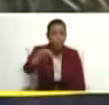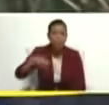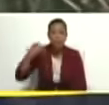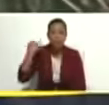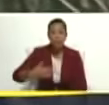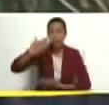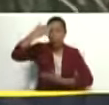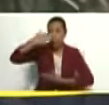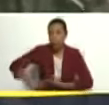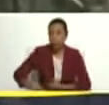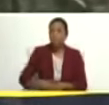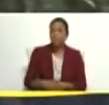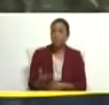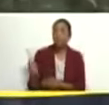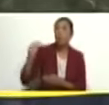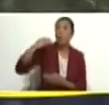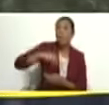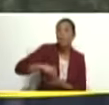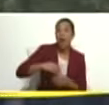Y sobre todo,